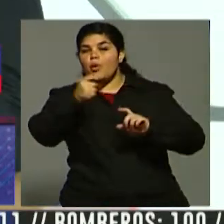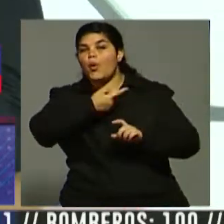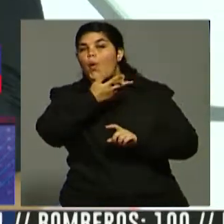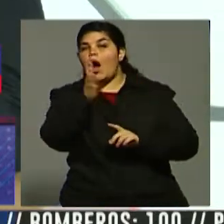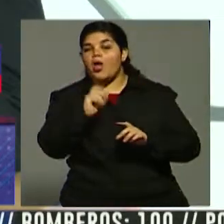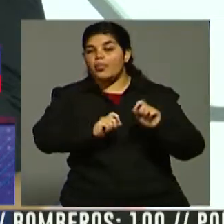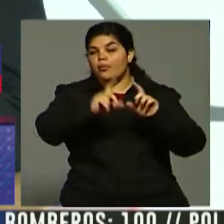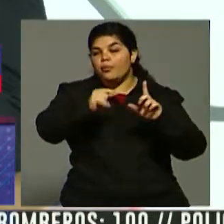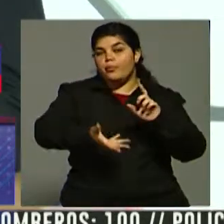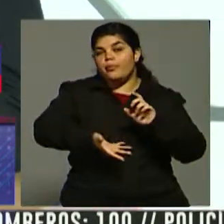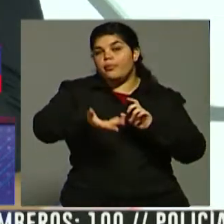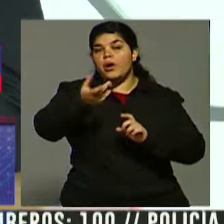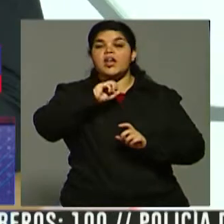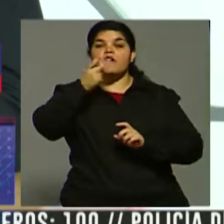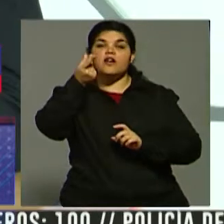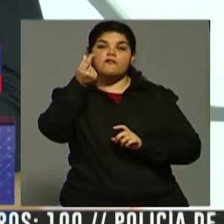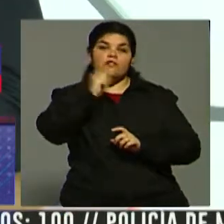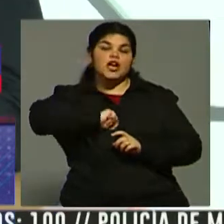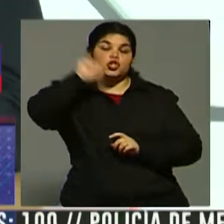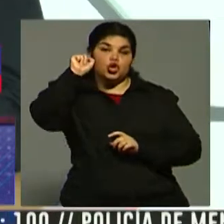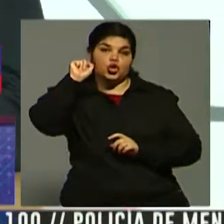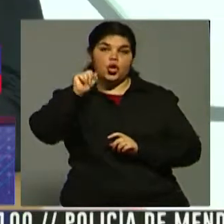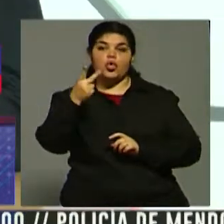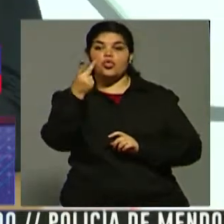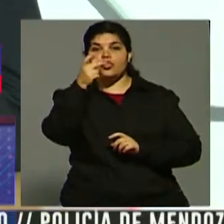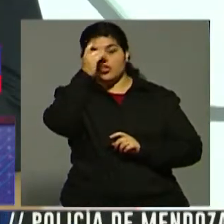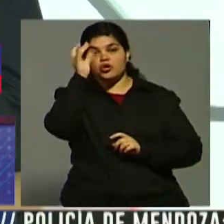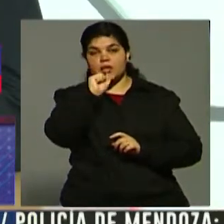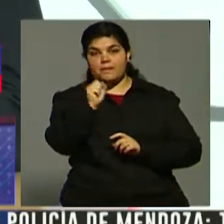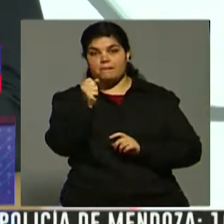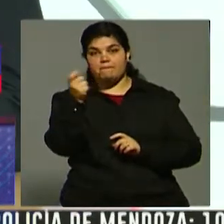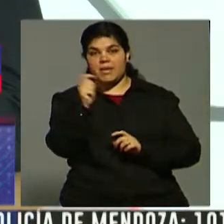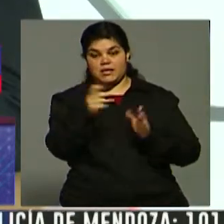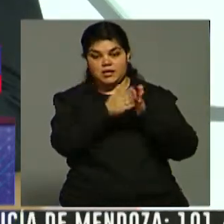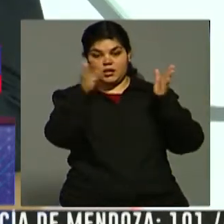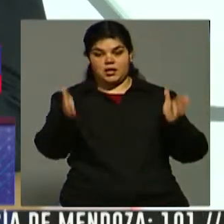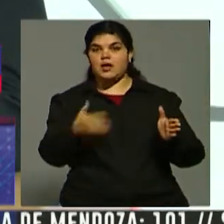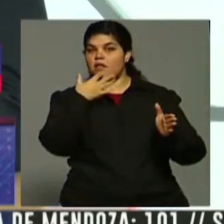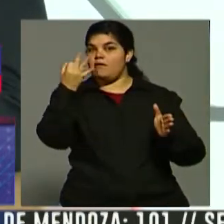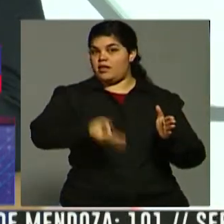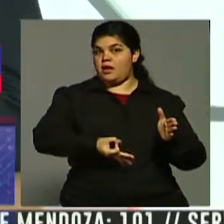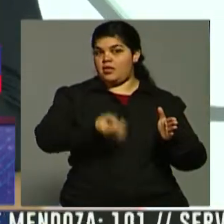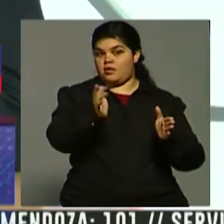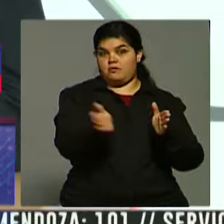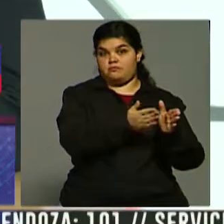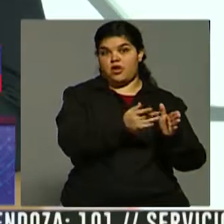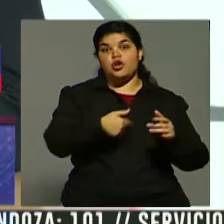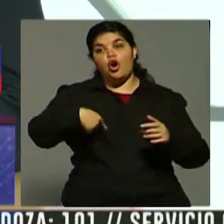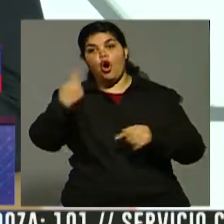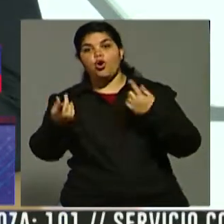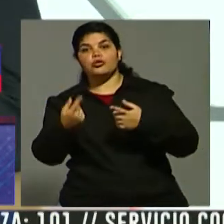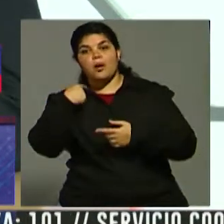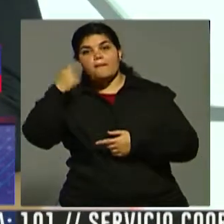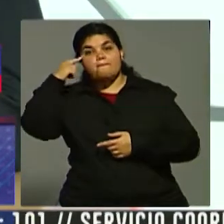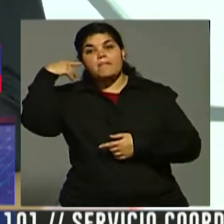ser la inflación en los próximos 12 meses? Ajá. Una cosa es la inflación que se mide, que se da realmente, y otra es la expectativa, que es lo que uno